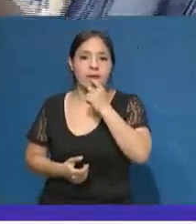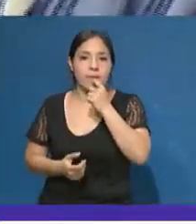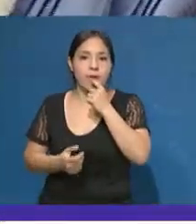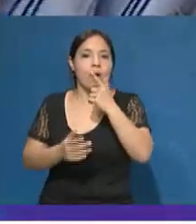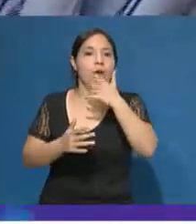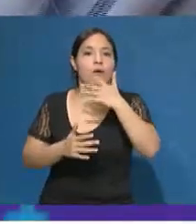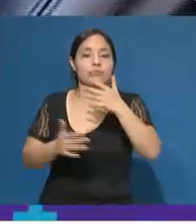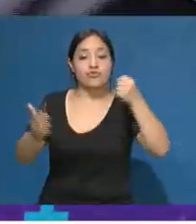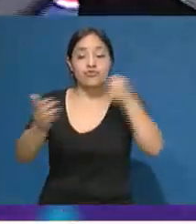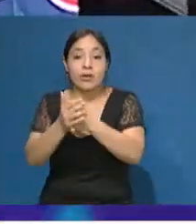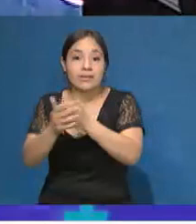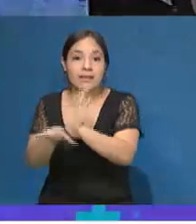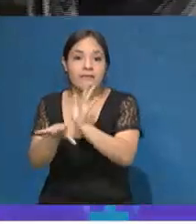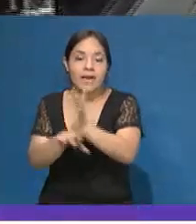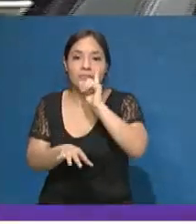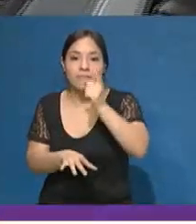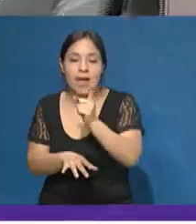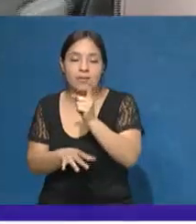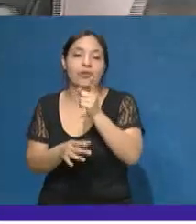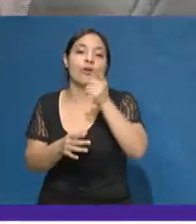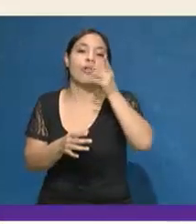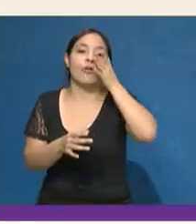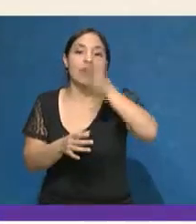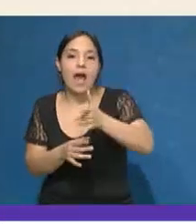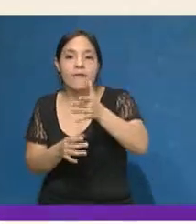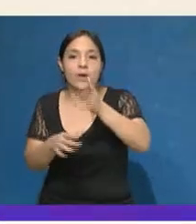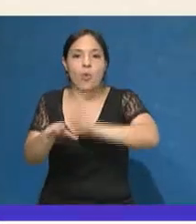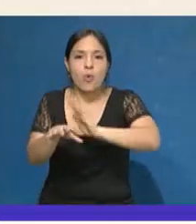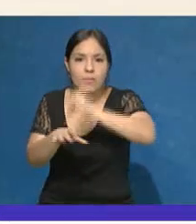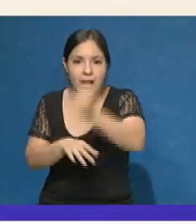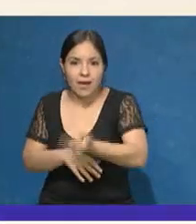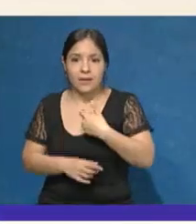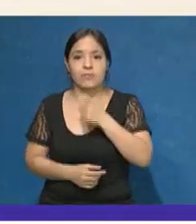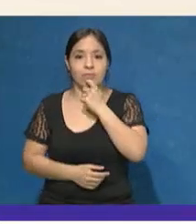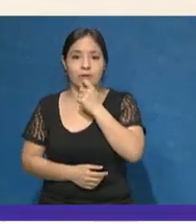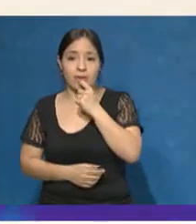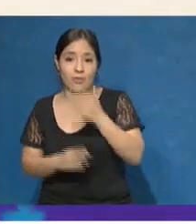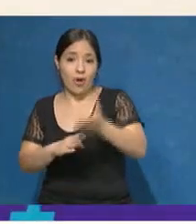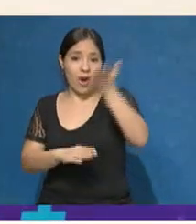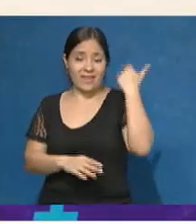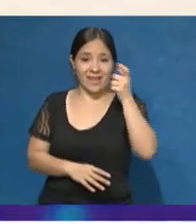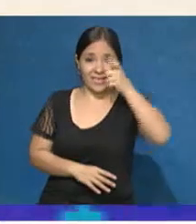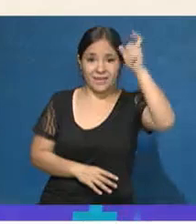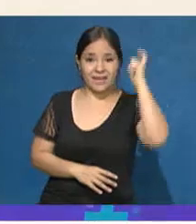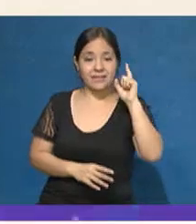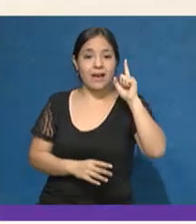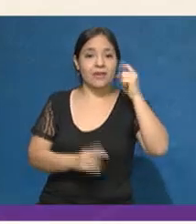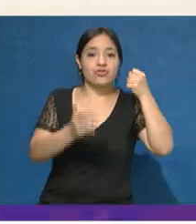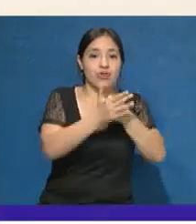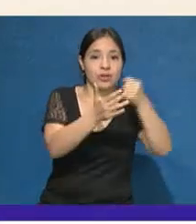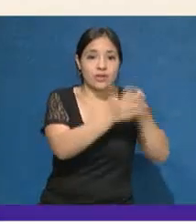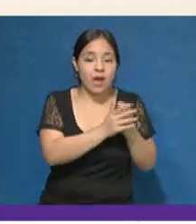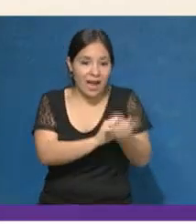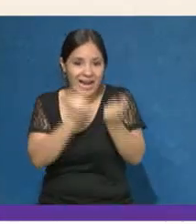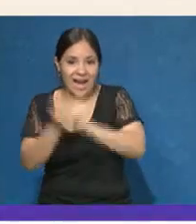la confirmación de la suprema corte de justicia con respecto al caso turbus y esta sentencia confirman que hay un cambio de